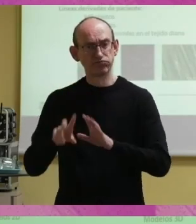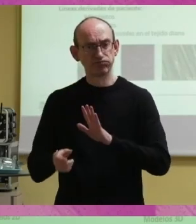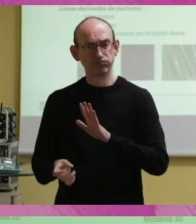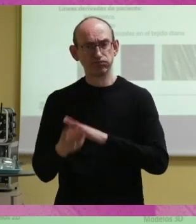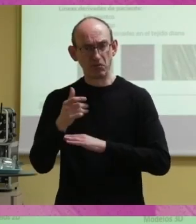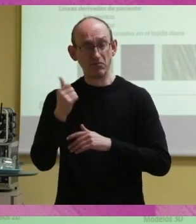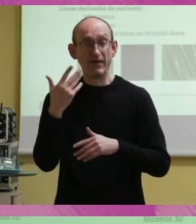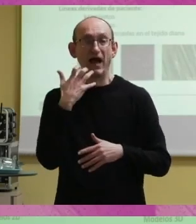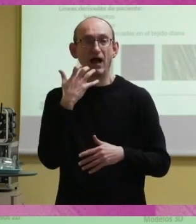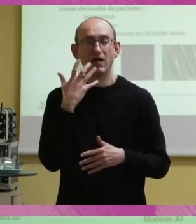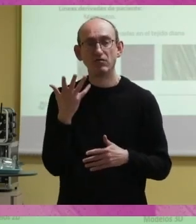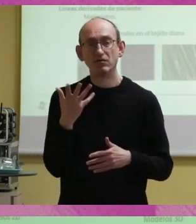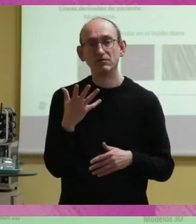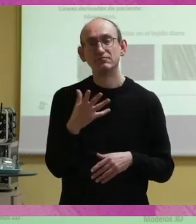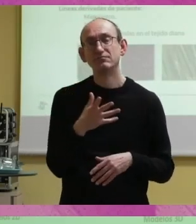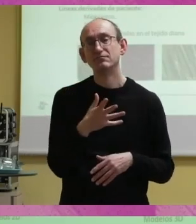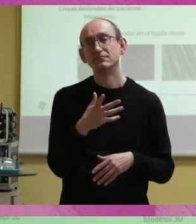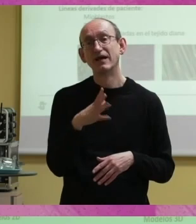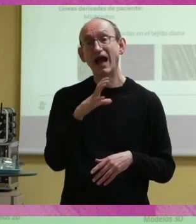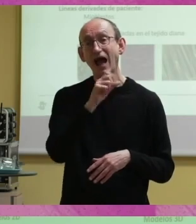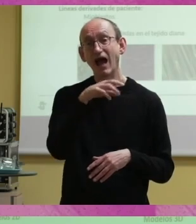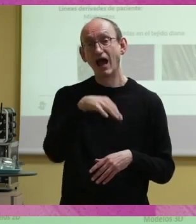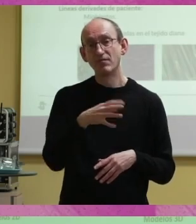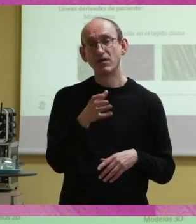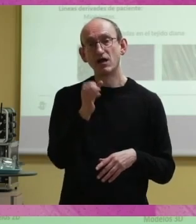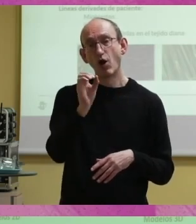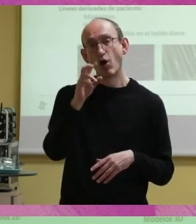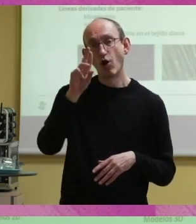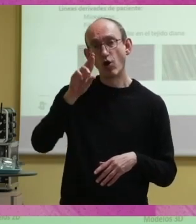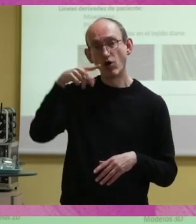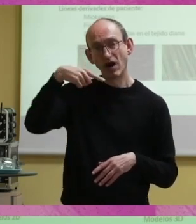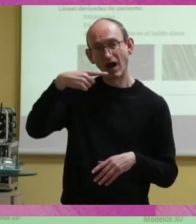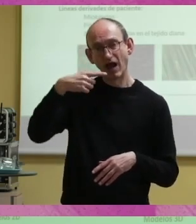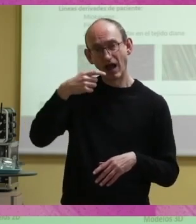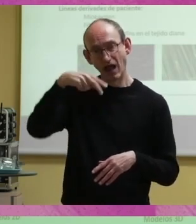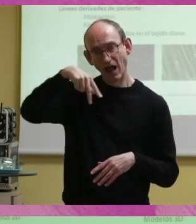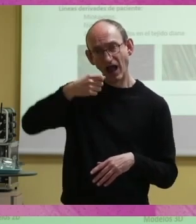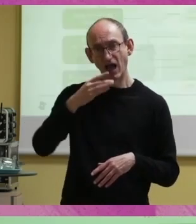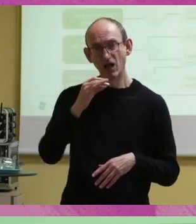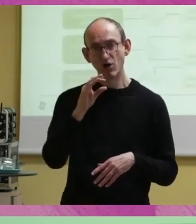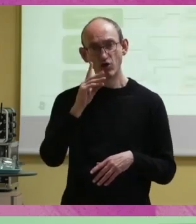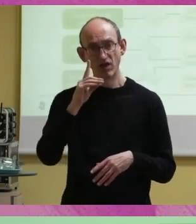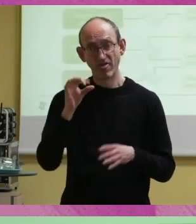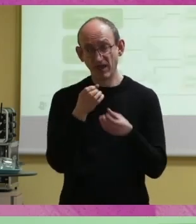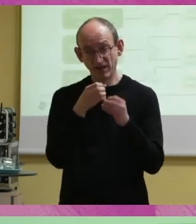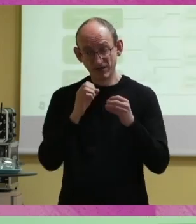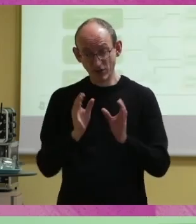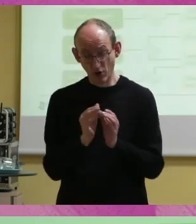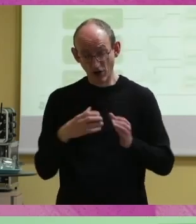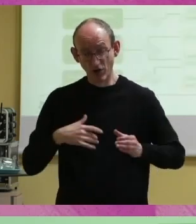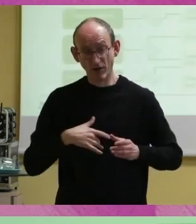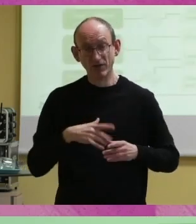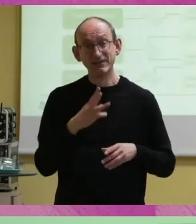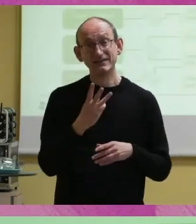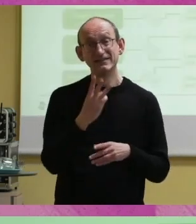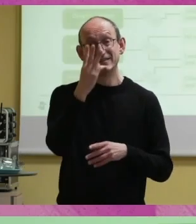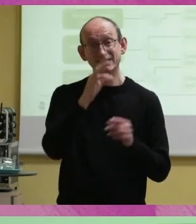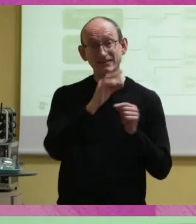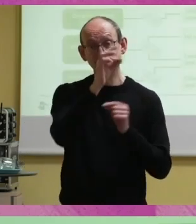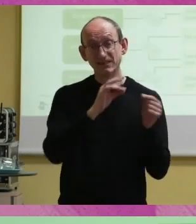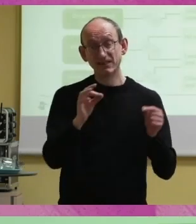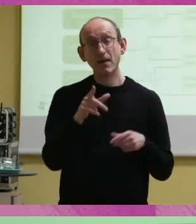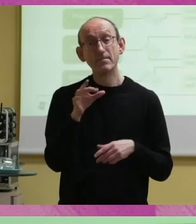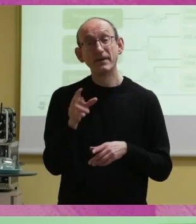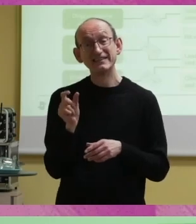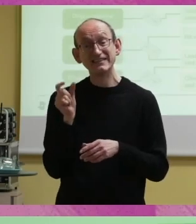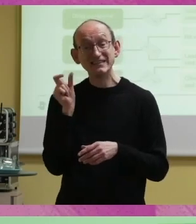chulísimas, como por ejemplo, Carmen nos había hablado hasta los organoides, que ya tienen 3 dimensiones, pero además hay los órganos en un chip, que